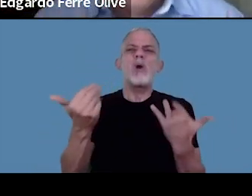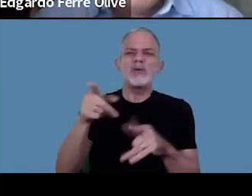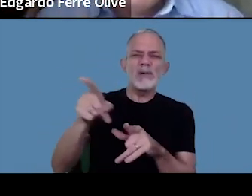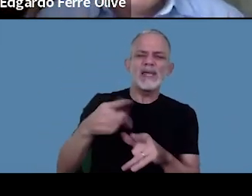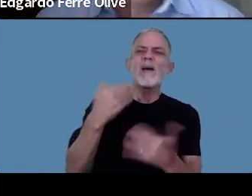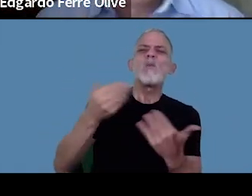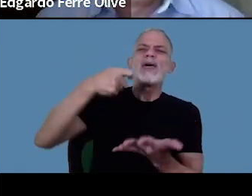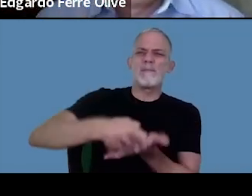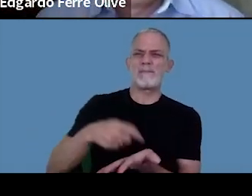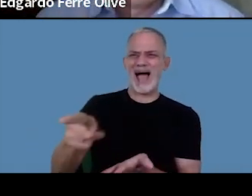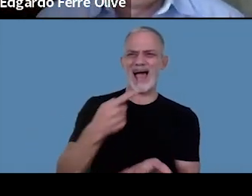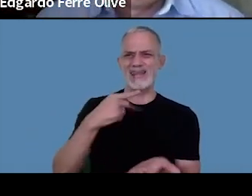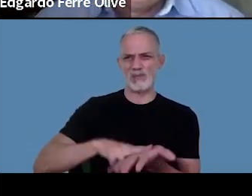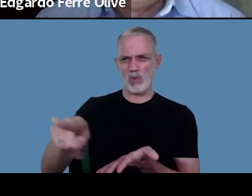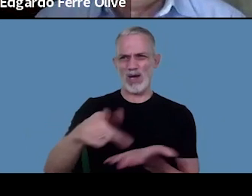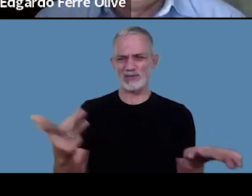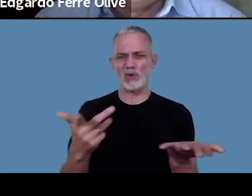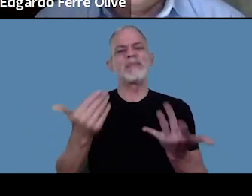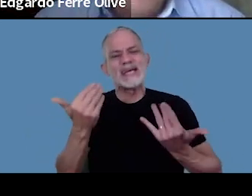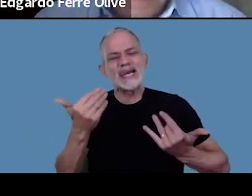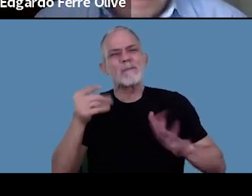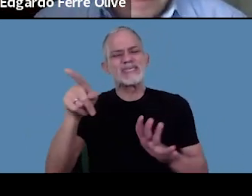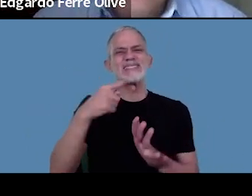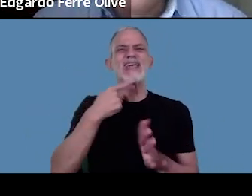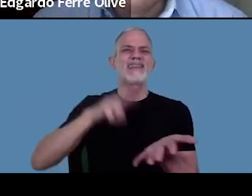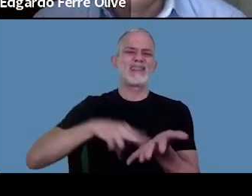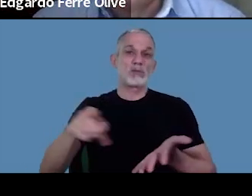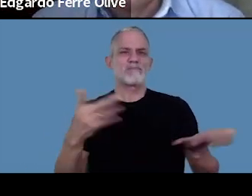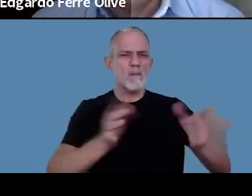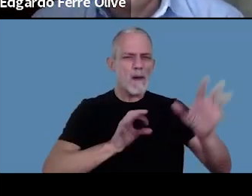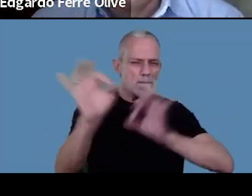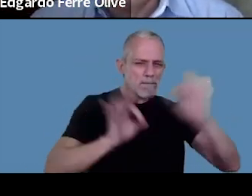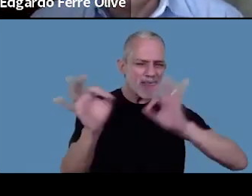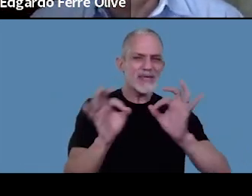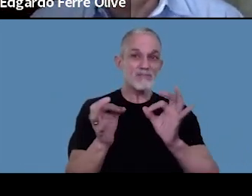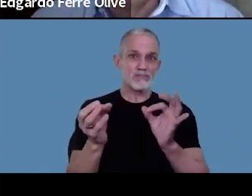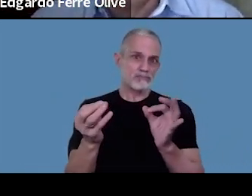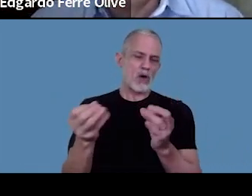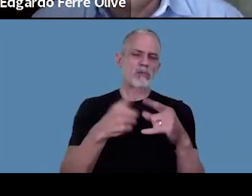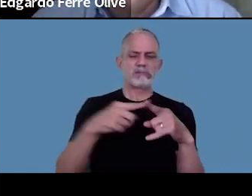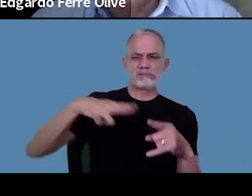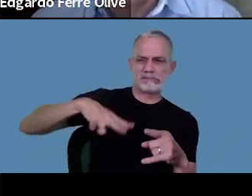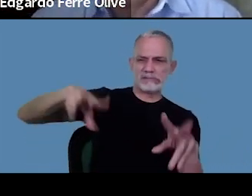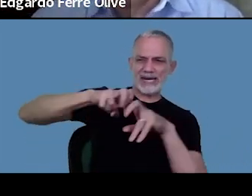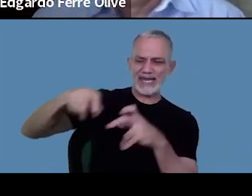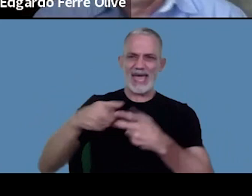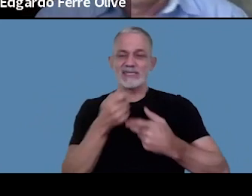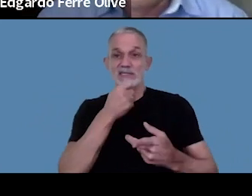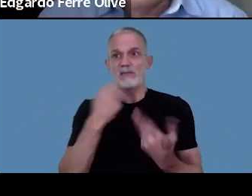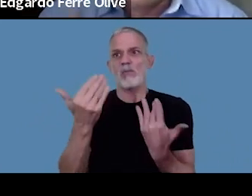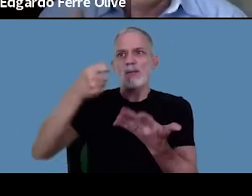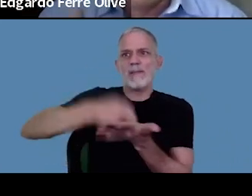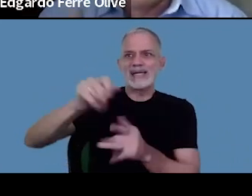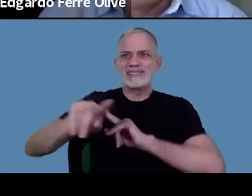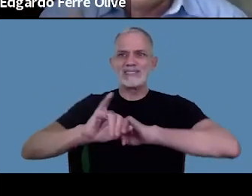Porque la capacidad contributiva sabemos que es un elemento a tener en cuenta para medir consumos, riqueza de los sujetos, rentas. En función